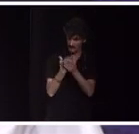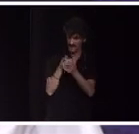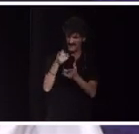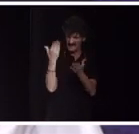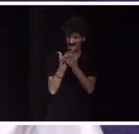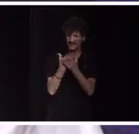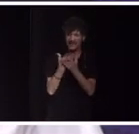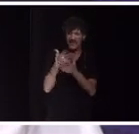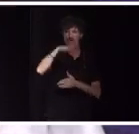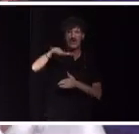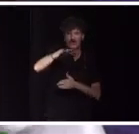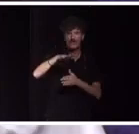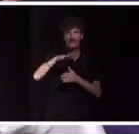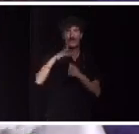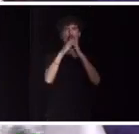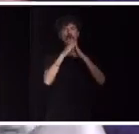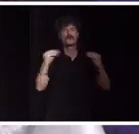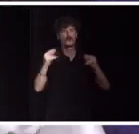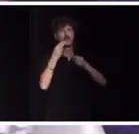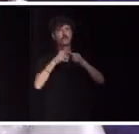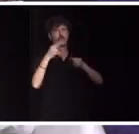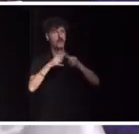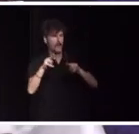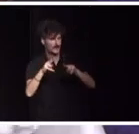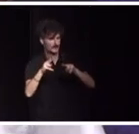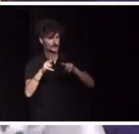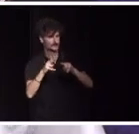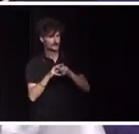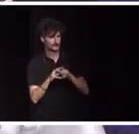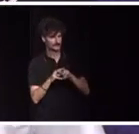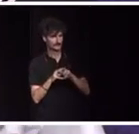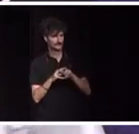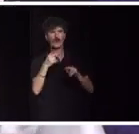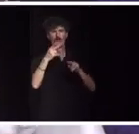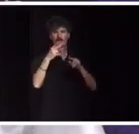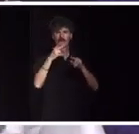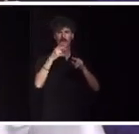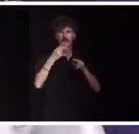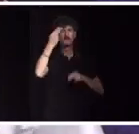universidad pública y es hija de una familia de la clase trabajadora.